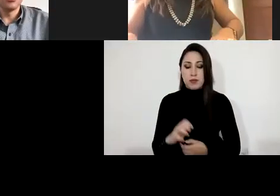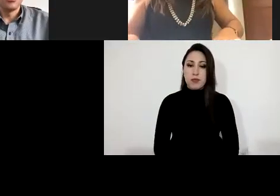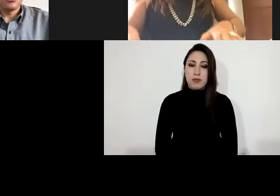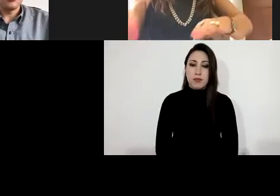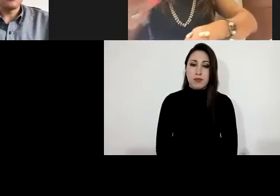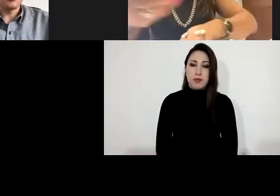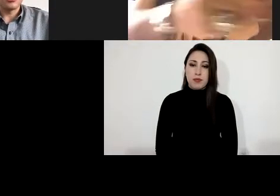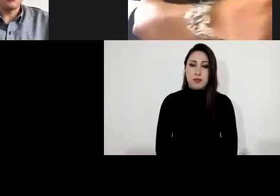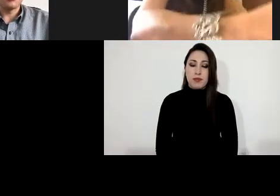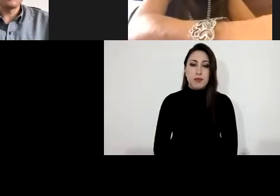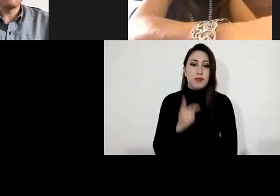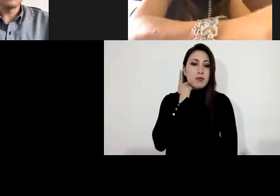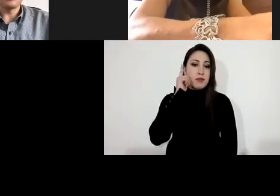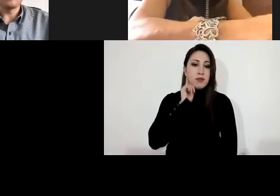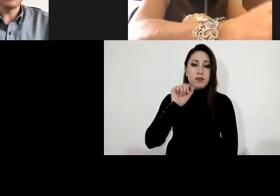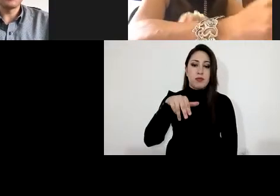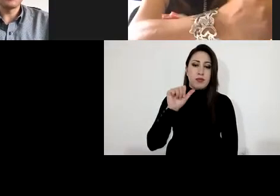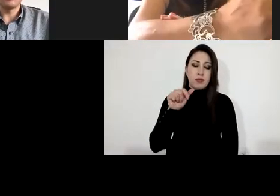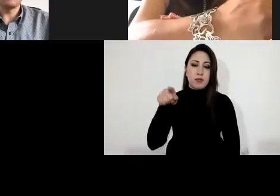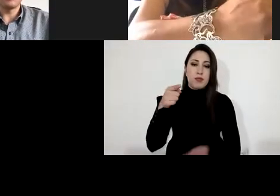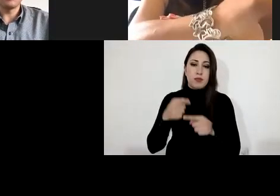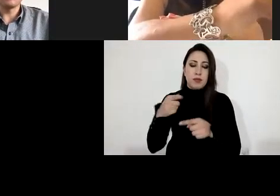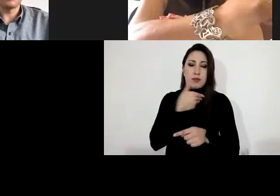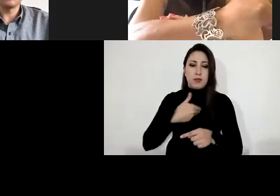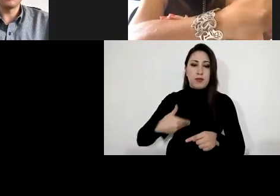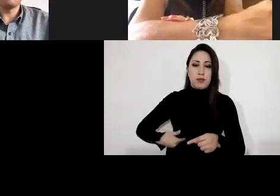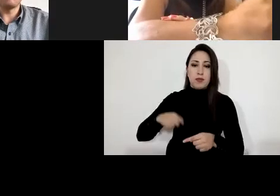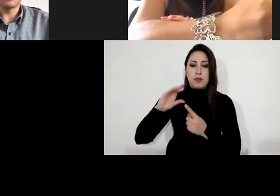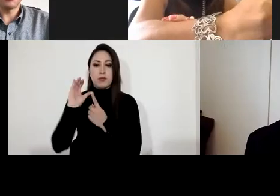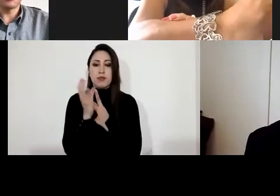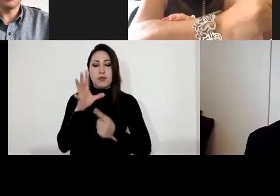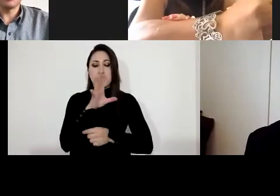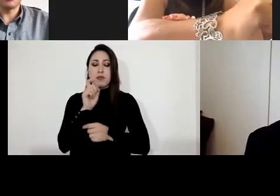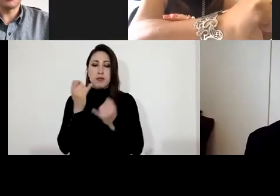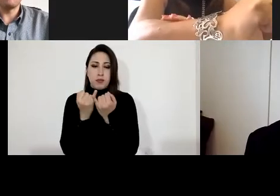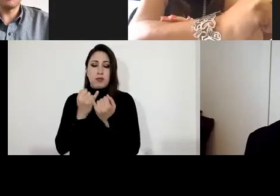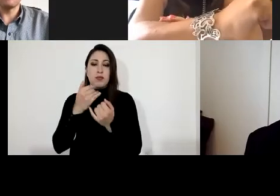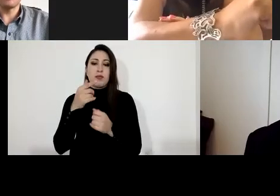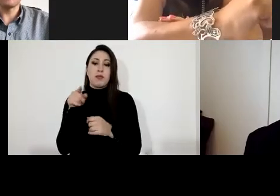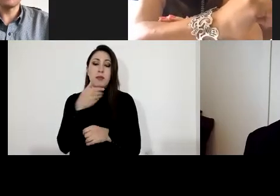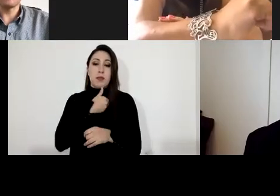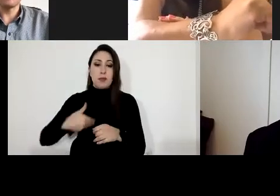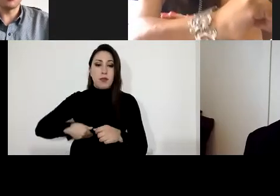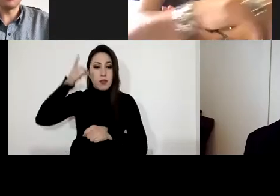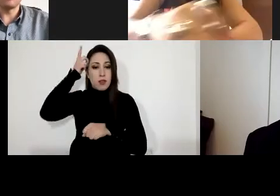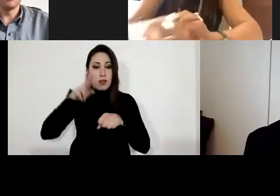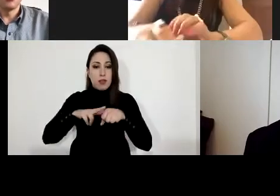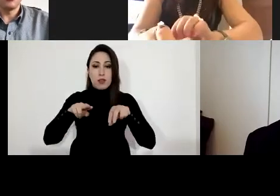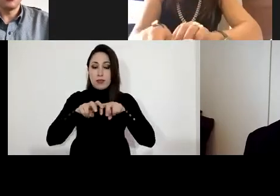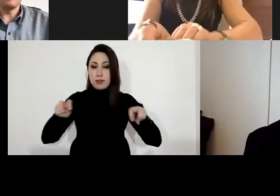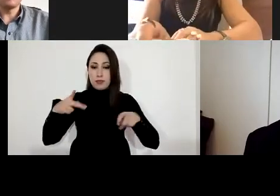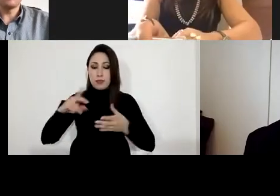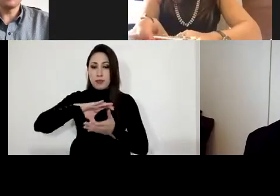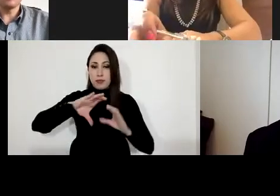sesión. La diputada Ana Patricia Báez Guerrero, presidenta del Comité de Transparencia y también presidenta de la mesa directiva del Congreso de la Ciudad de México.